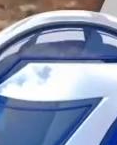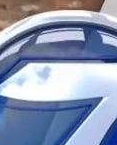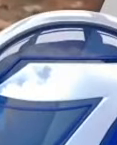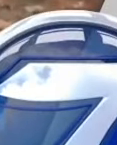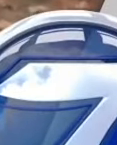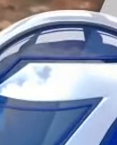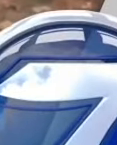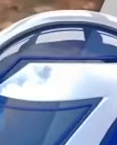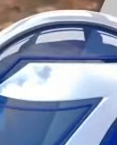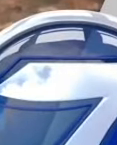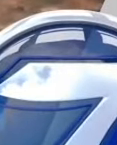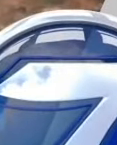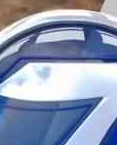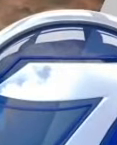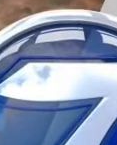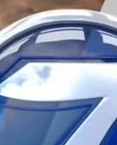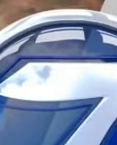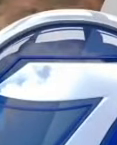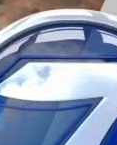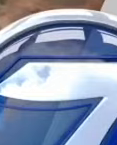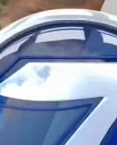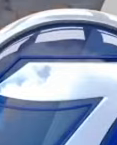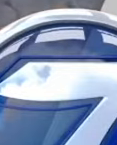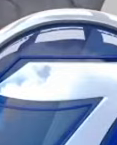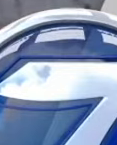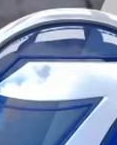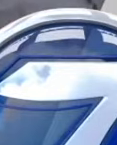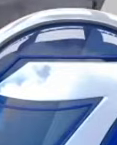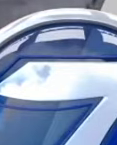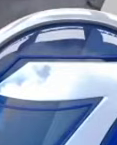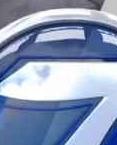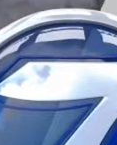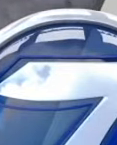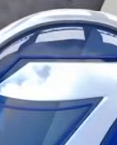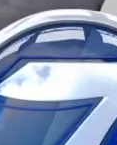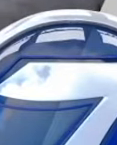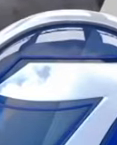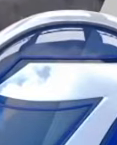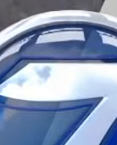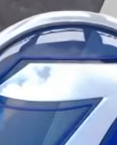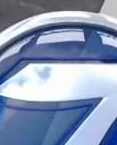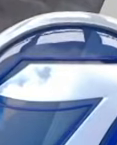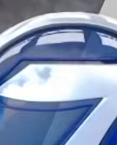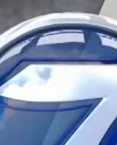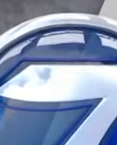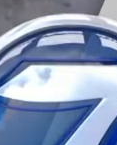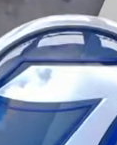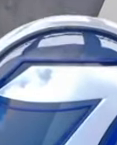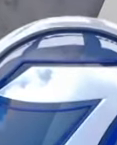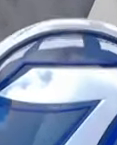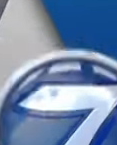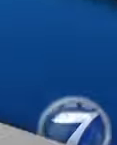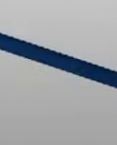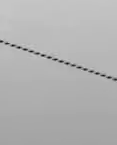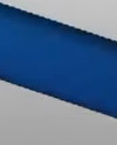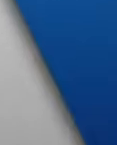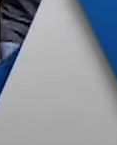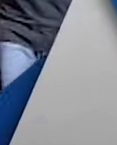Fuerte lluvia hace colapsar carretera en Baja Verapaz. Autoridades trabajan a contrarreloj para rehabilitar paso en la